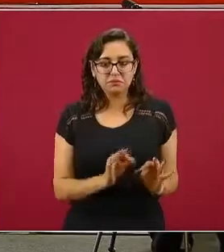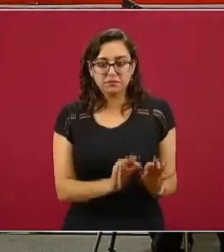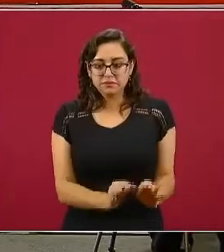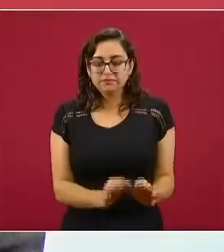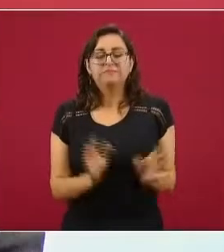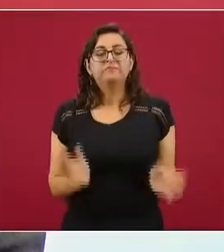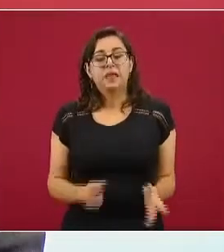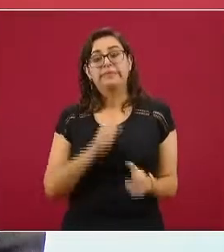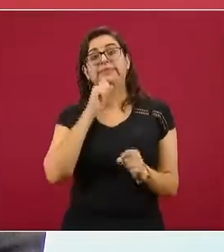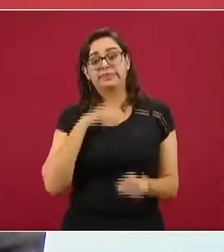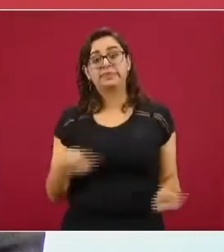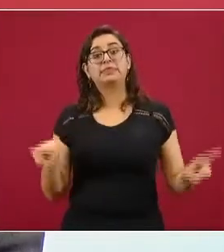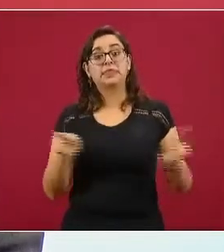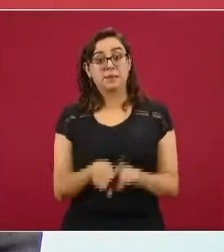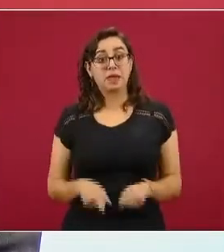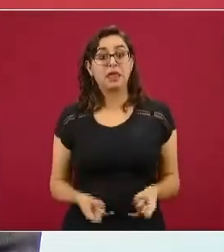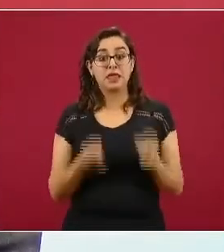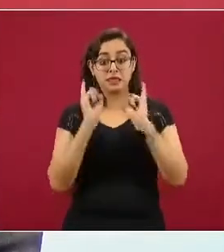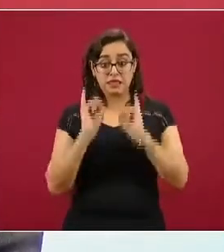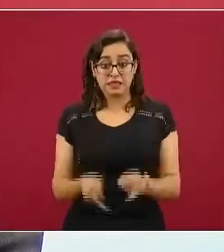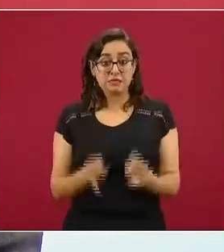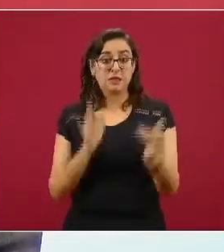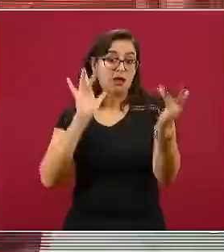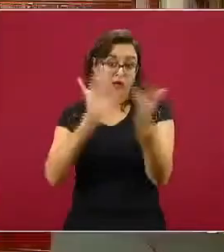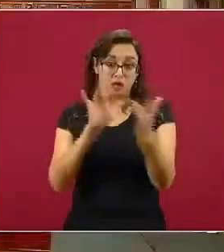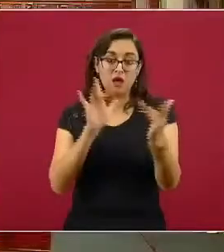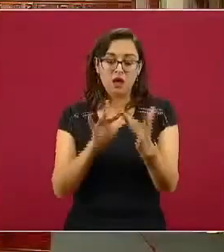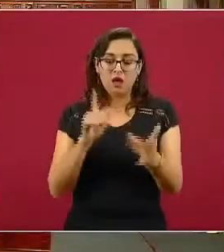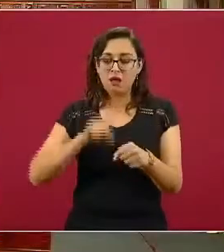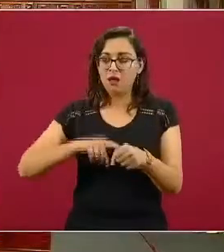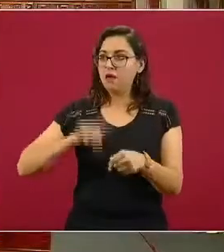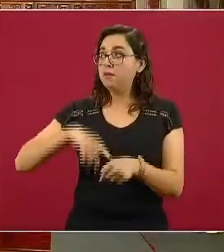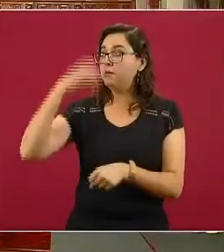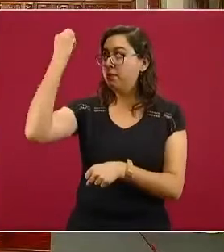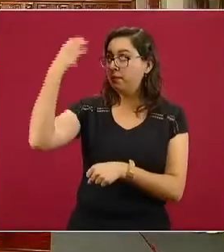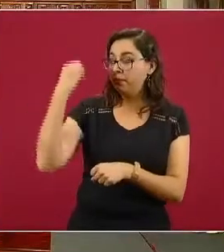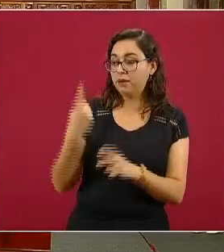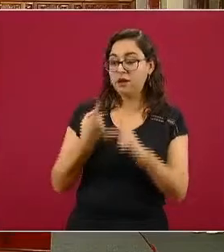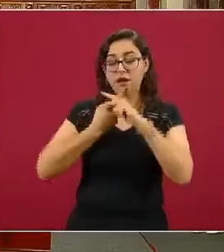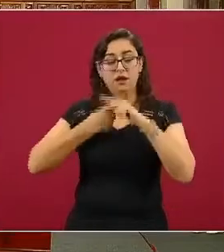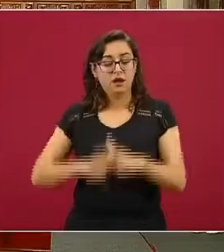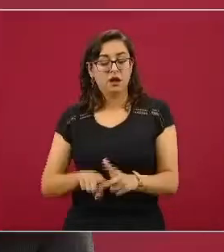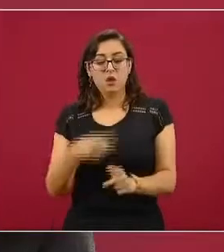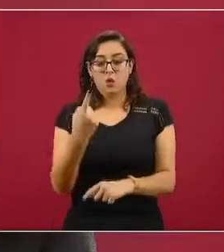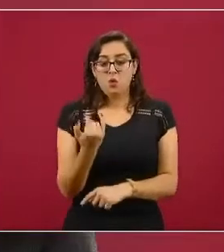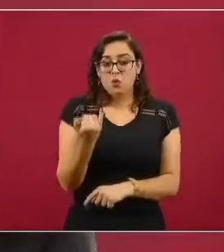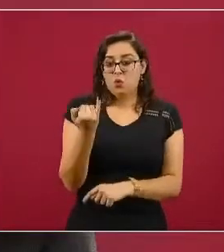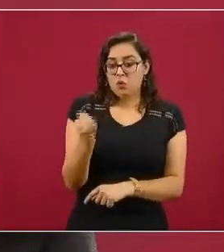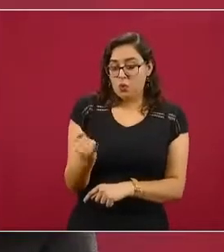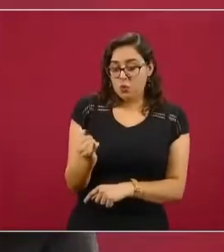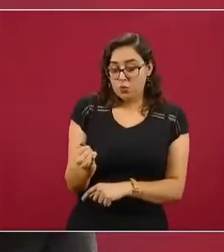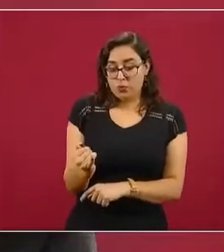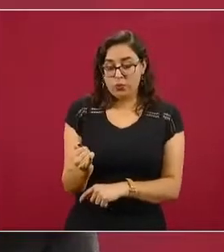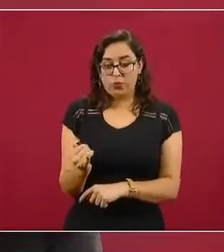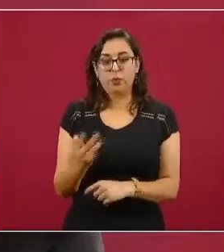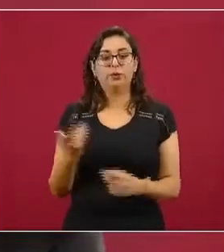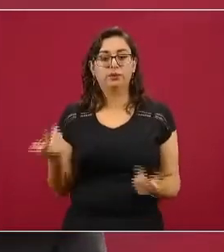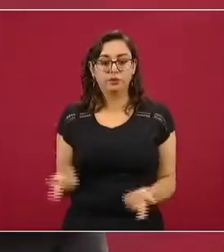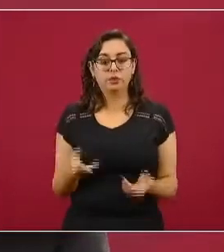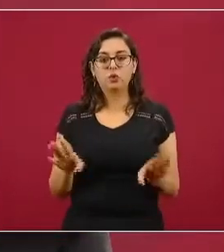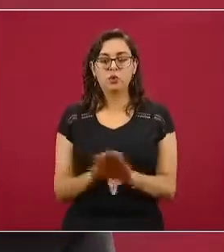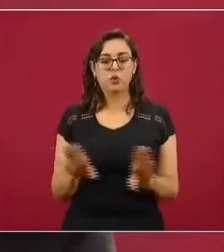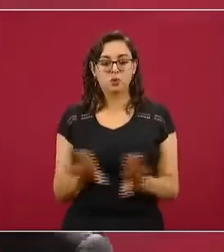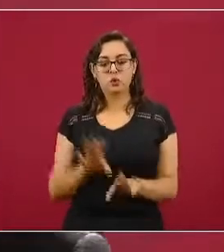individual cuando instauramos el semáforo de riesgo COVID y entró en vigor el 1 de junio. La mecánica